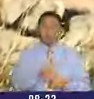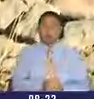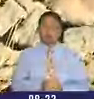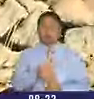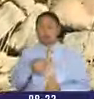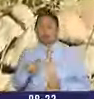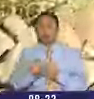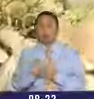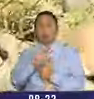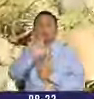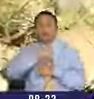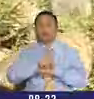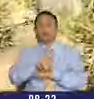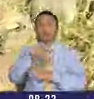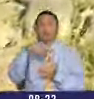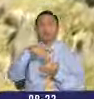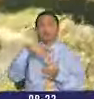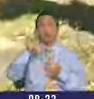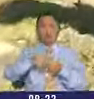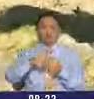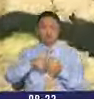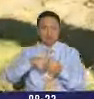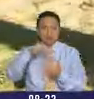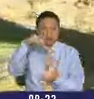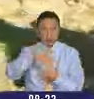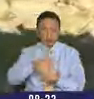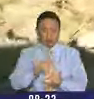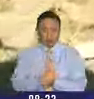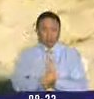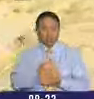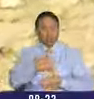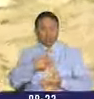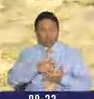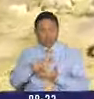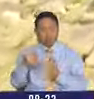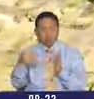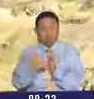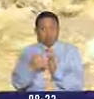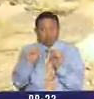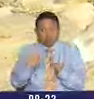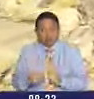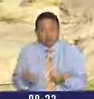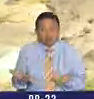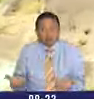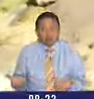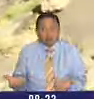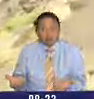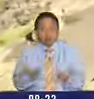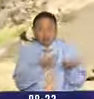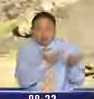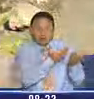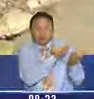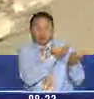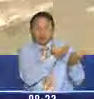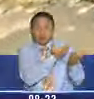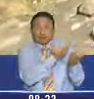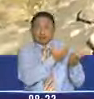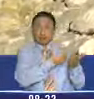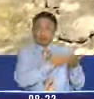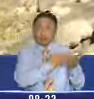de 5 minutos del centro histórico. Nosotros también pagamos predio. Entonces, nos parece que nosotros